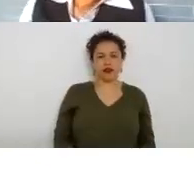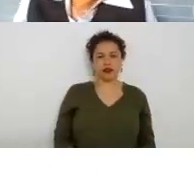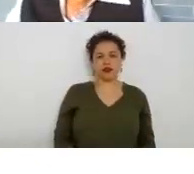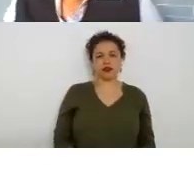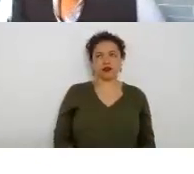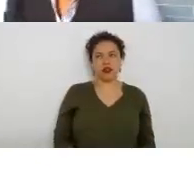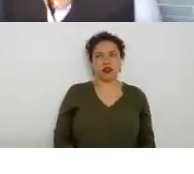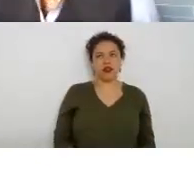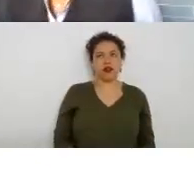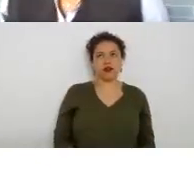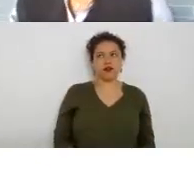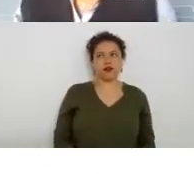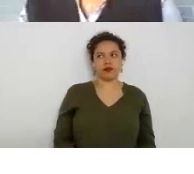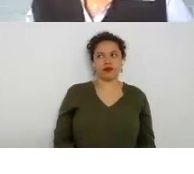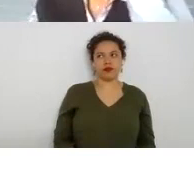ok.